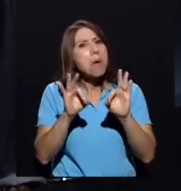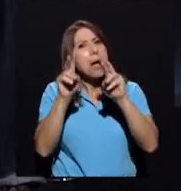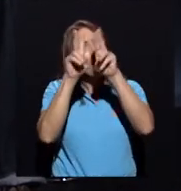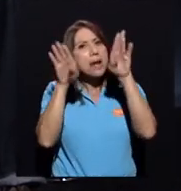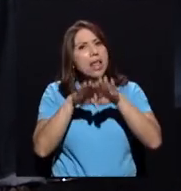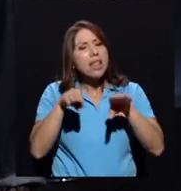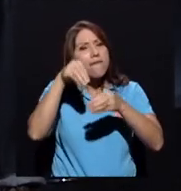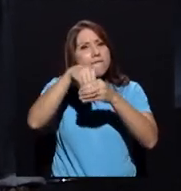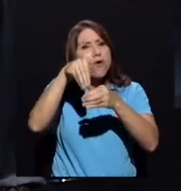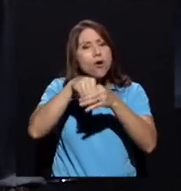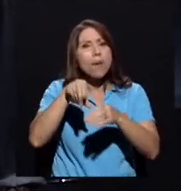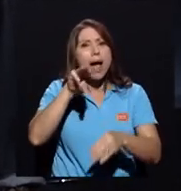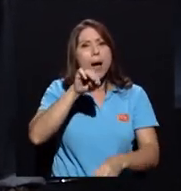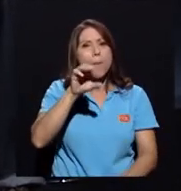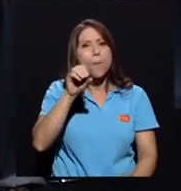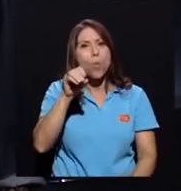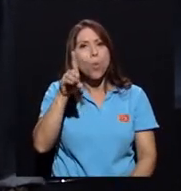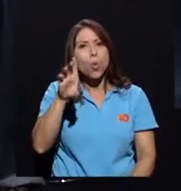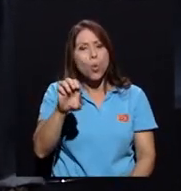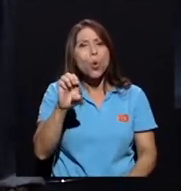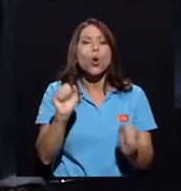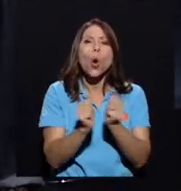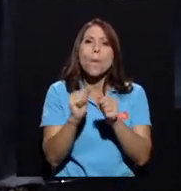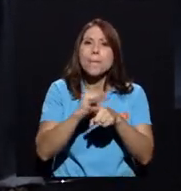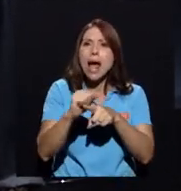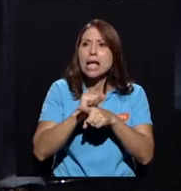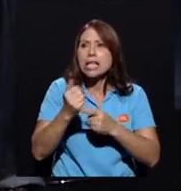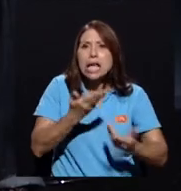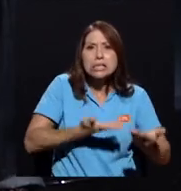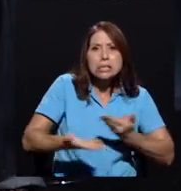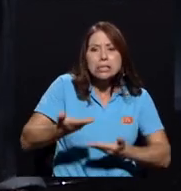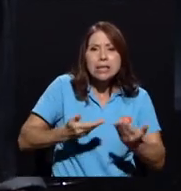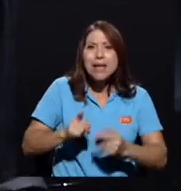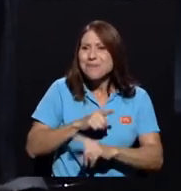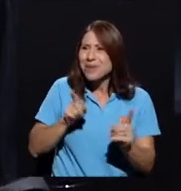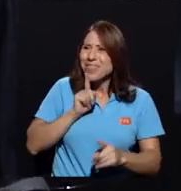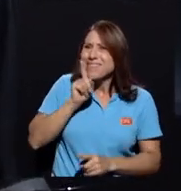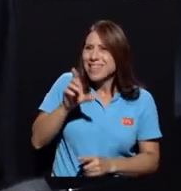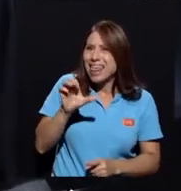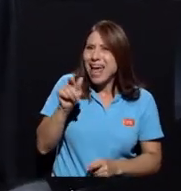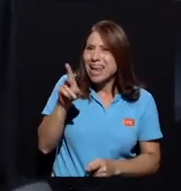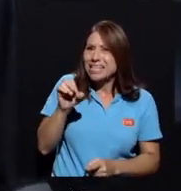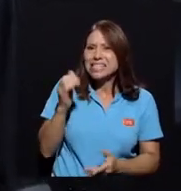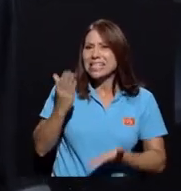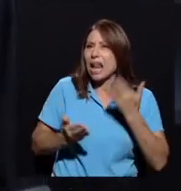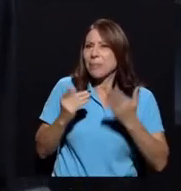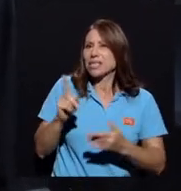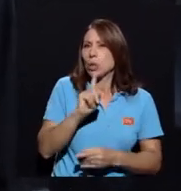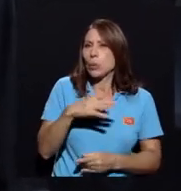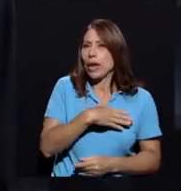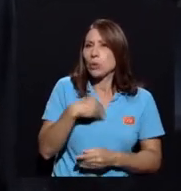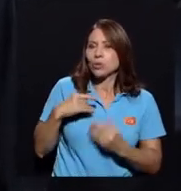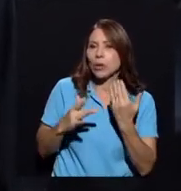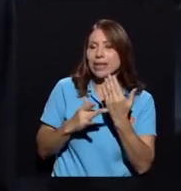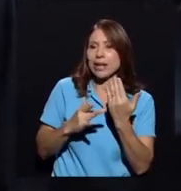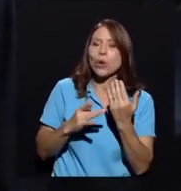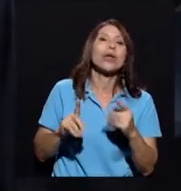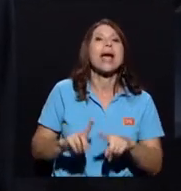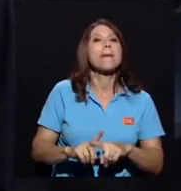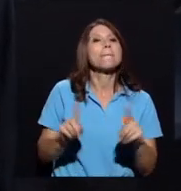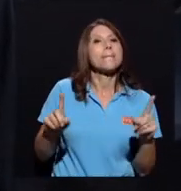pero sabes que hablando en alexis es cierto que probablemente lo de la tecnología tal vez no le ha hecho mucha gracia pero cuando yo me encuentro